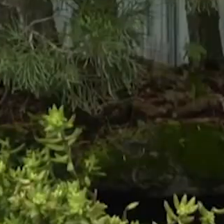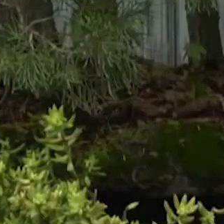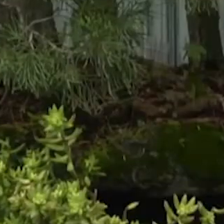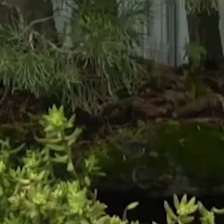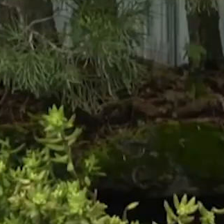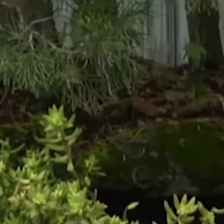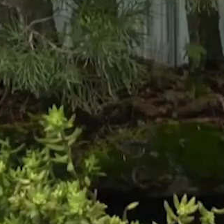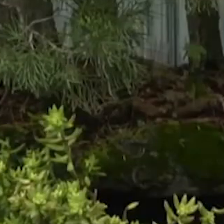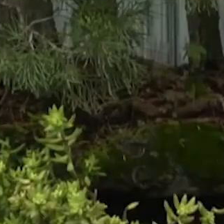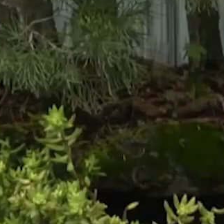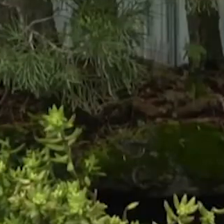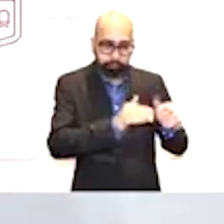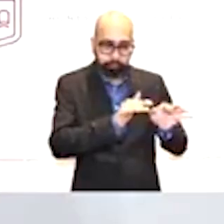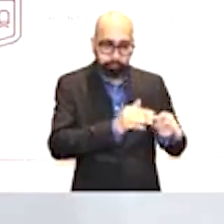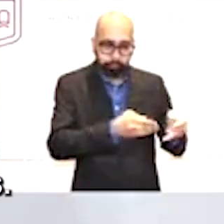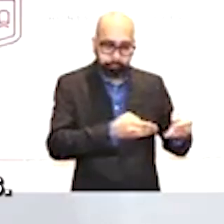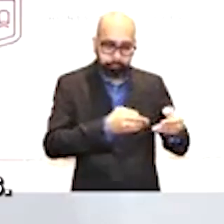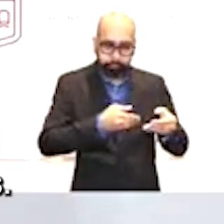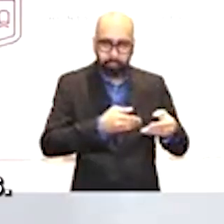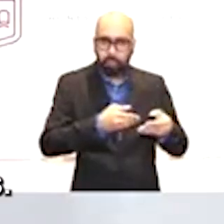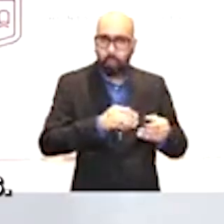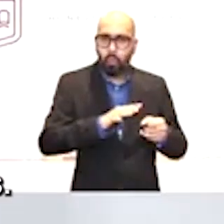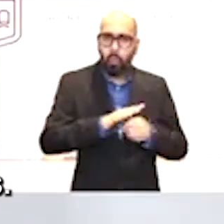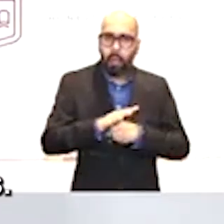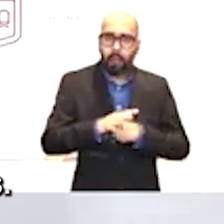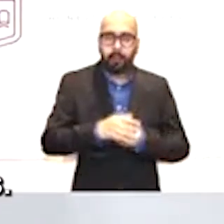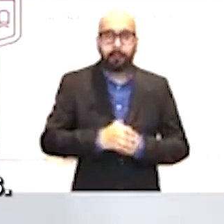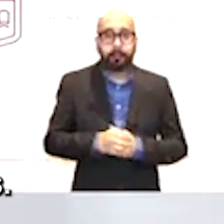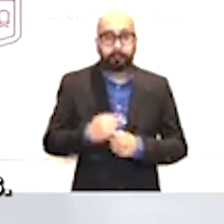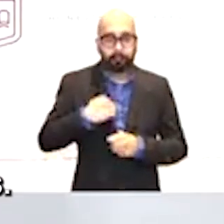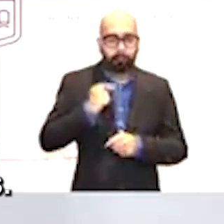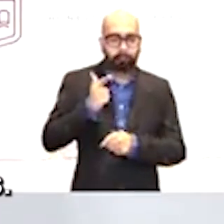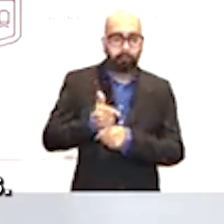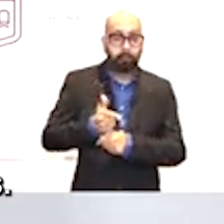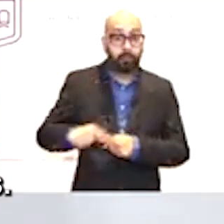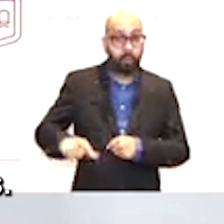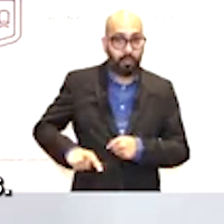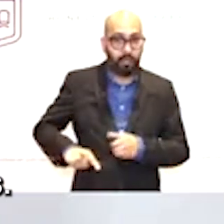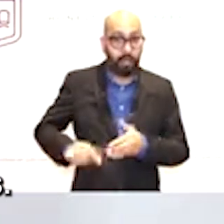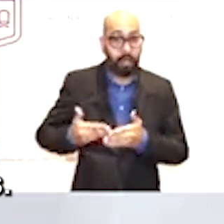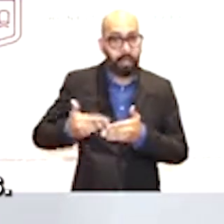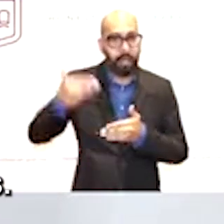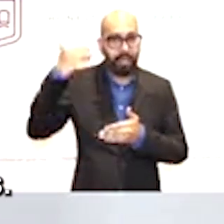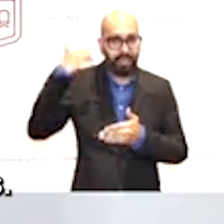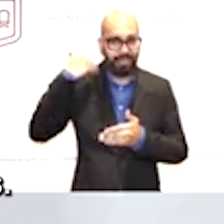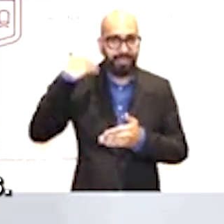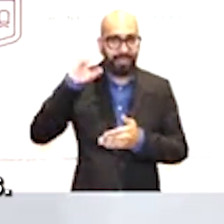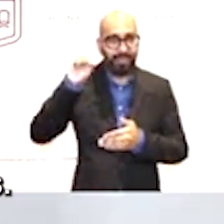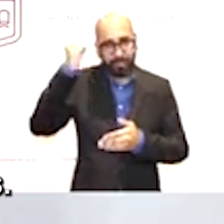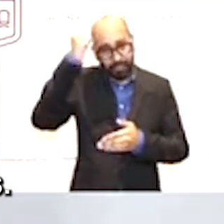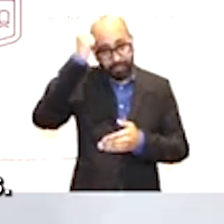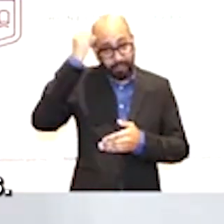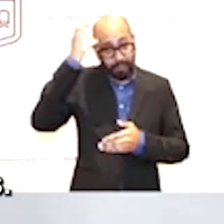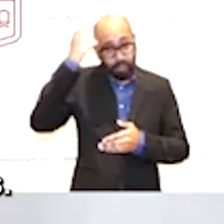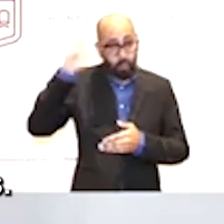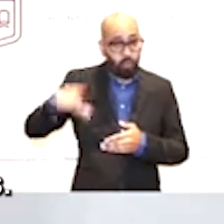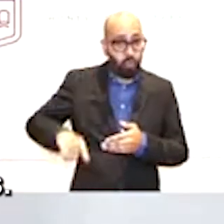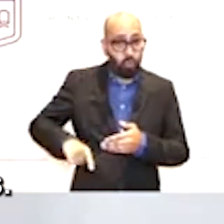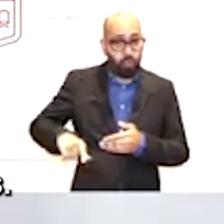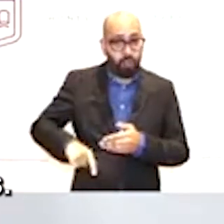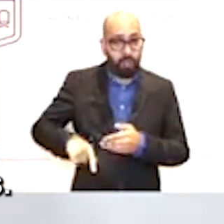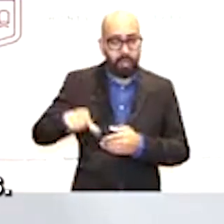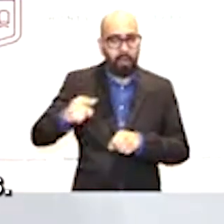peculado y delincuencia organizada. Lo que detectamos es que el gobierno anterior utilizaba un modelo de